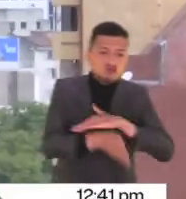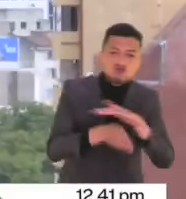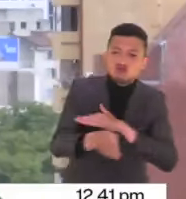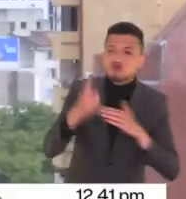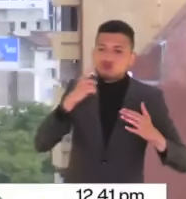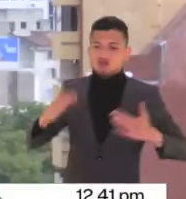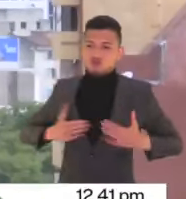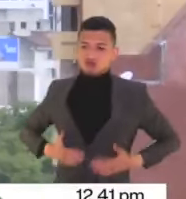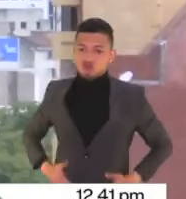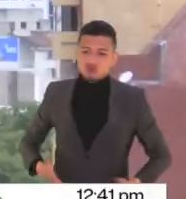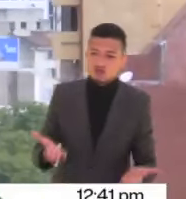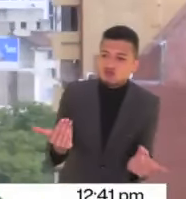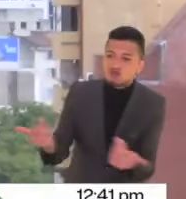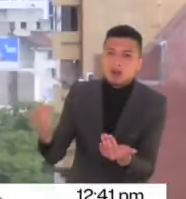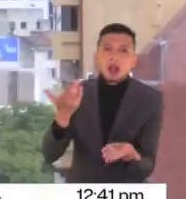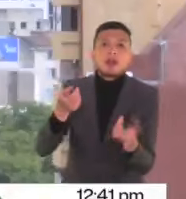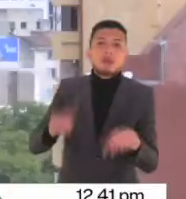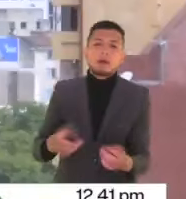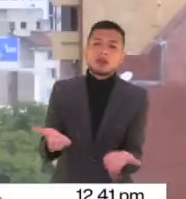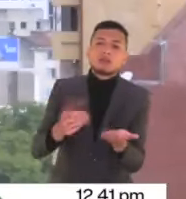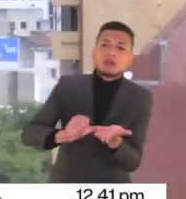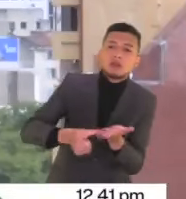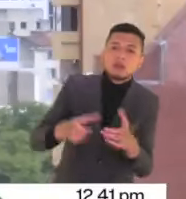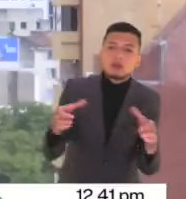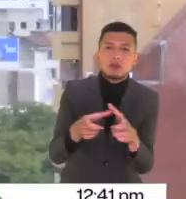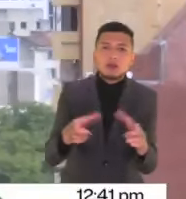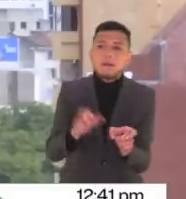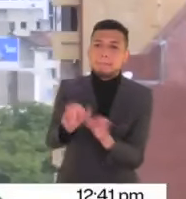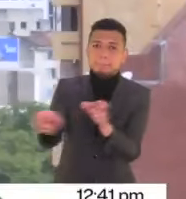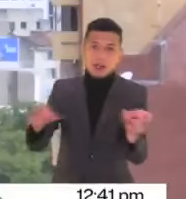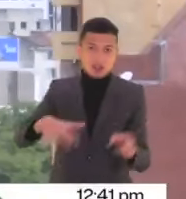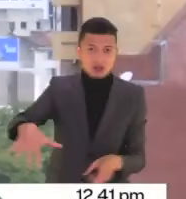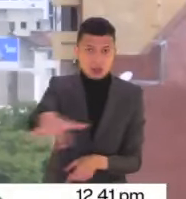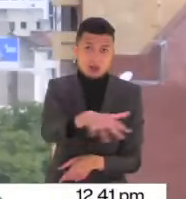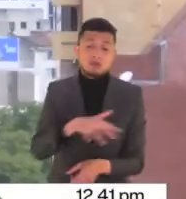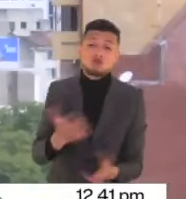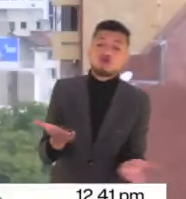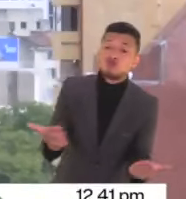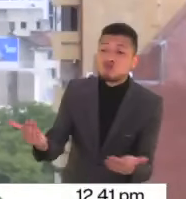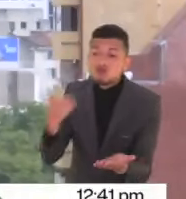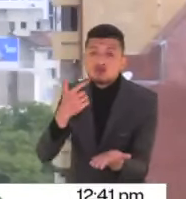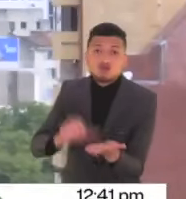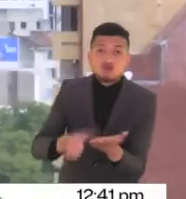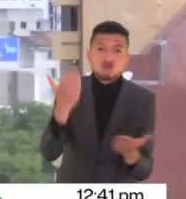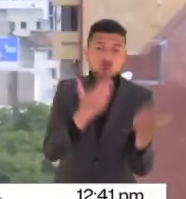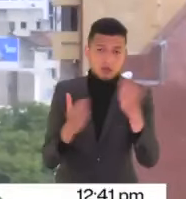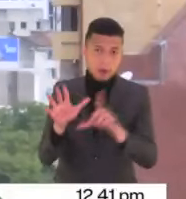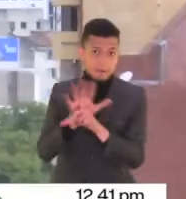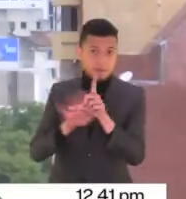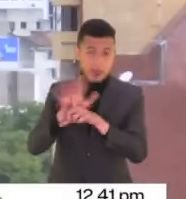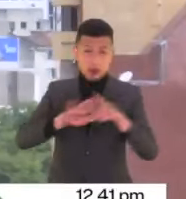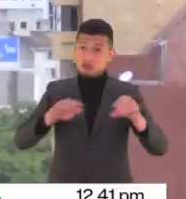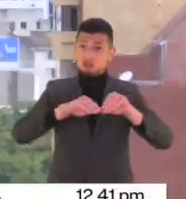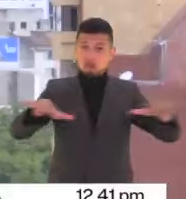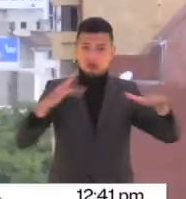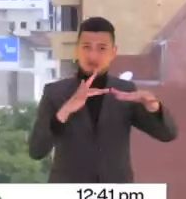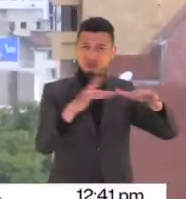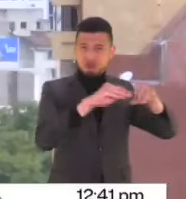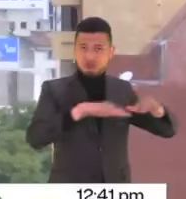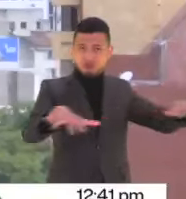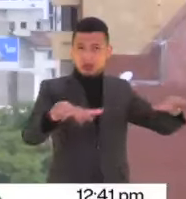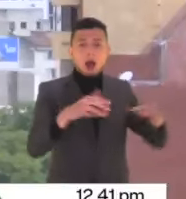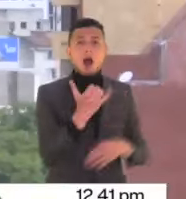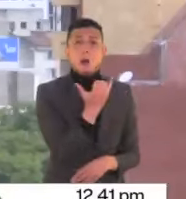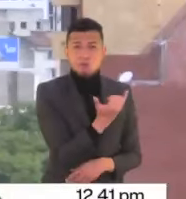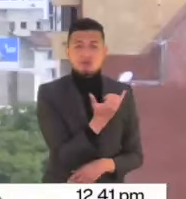hasta estarían pidiendo identificación a las personas allí. Así que evidenciado en un video que se hace viral en las redes